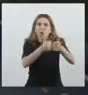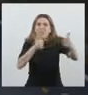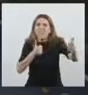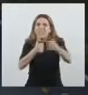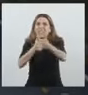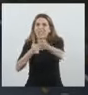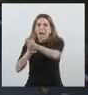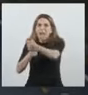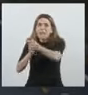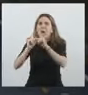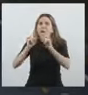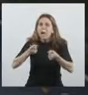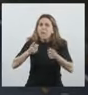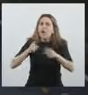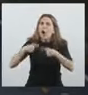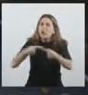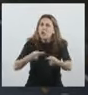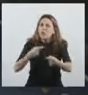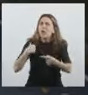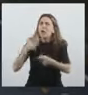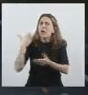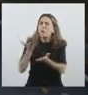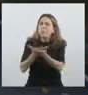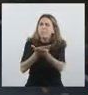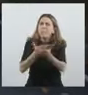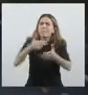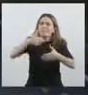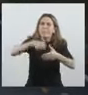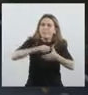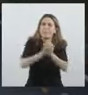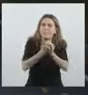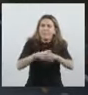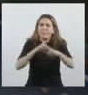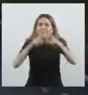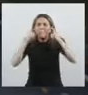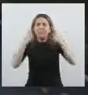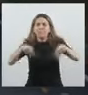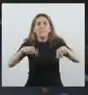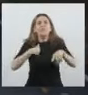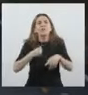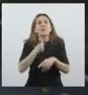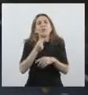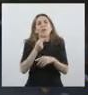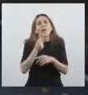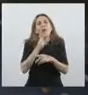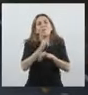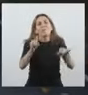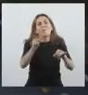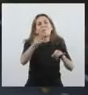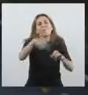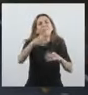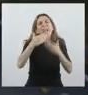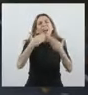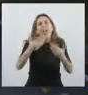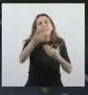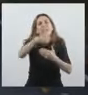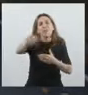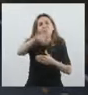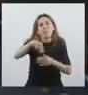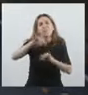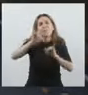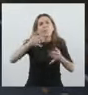los cuidados de higiene pertinentes. Quiero agradecerles a los muchos que prestaron atención a mis palabras. Después